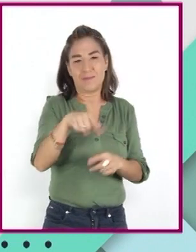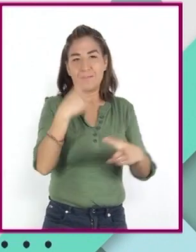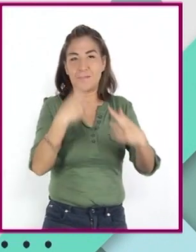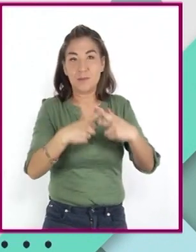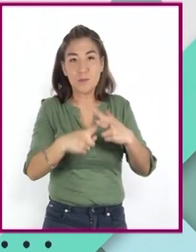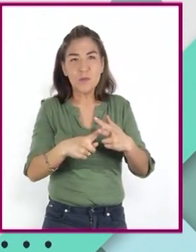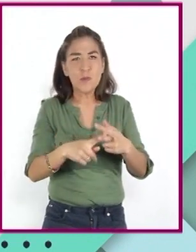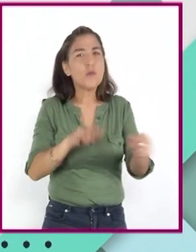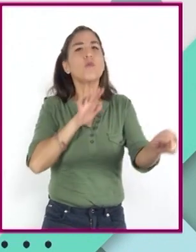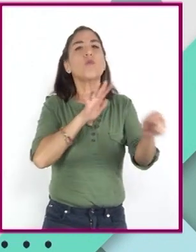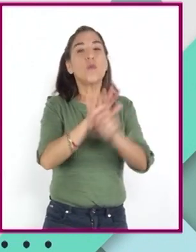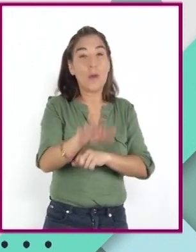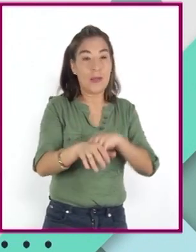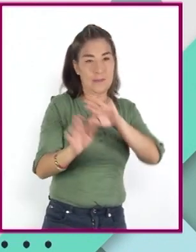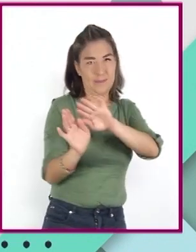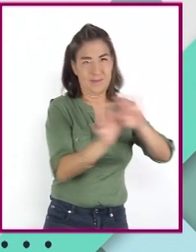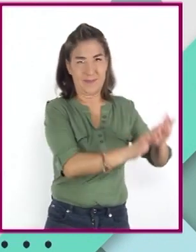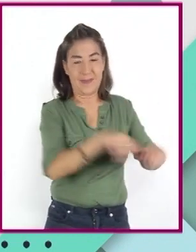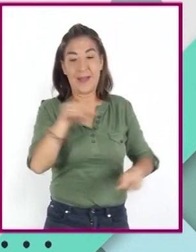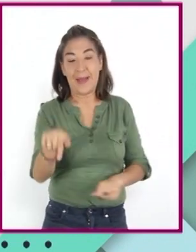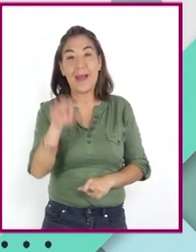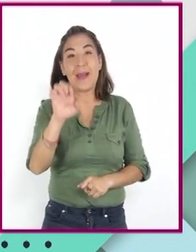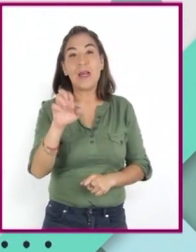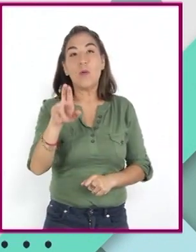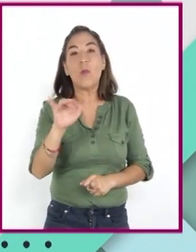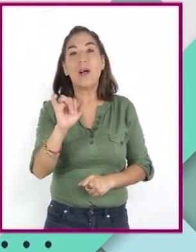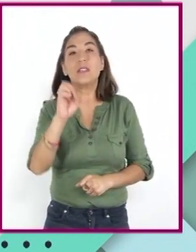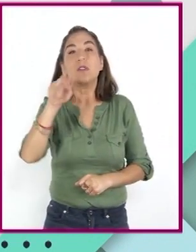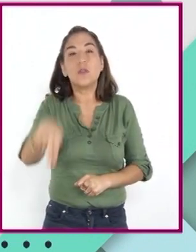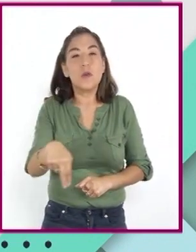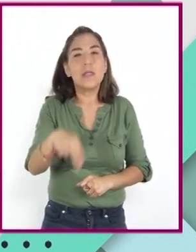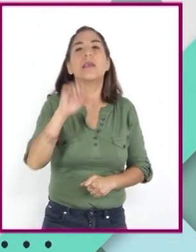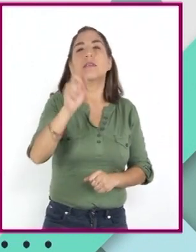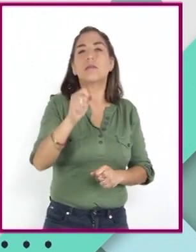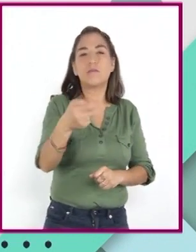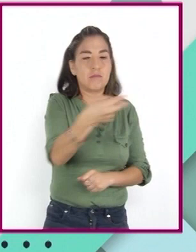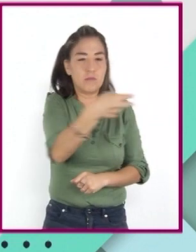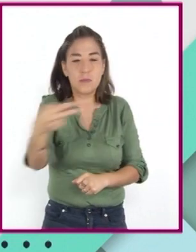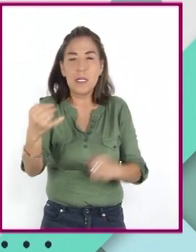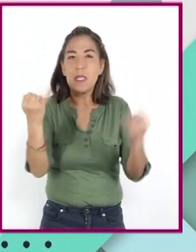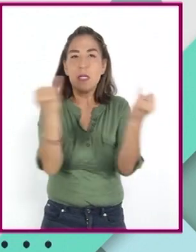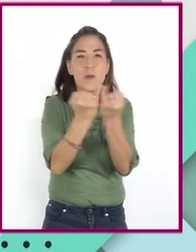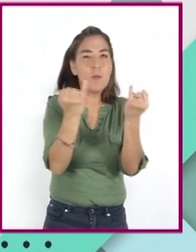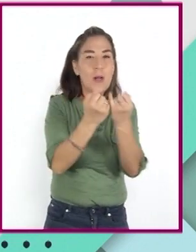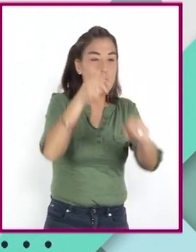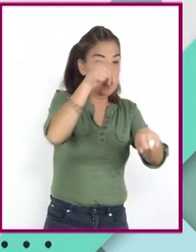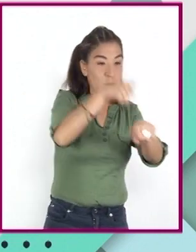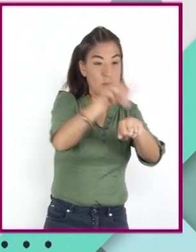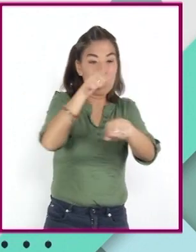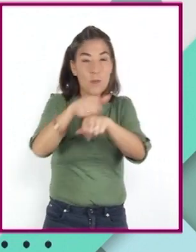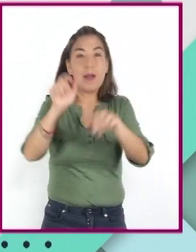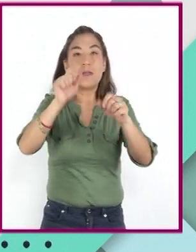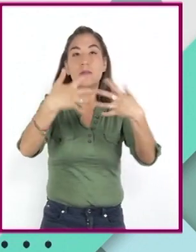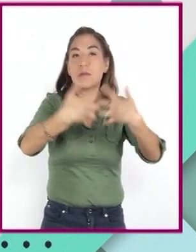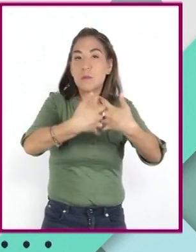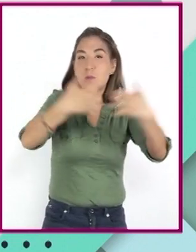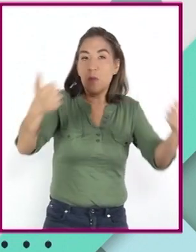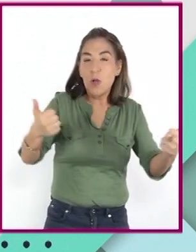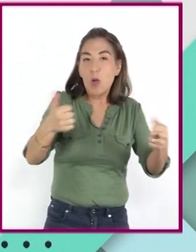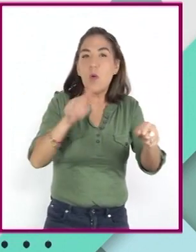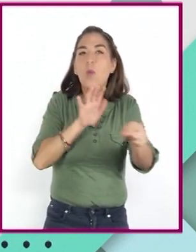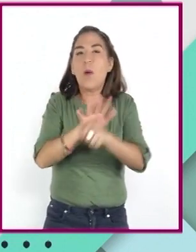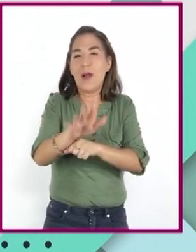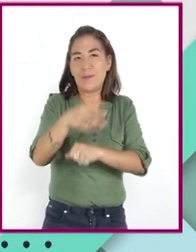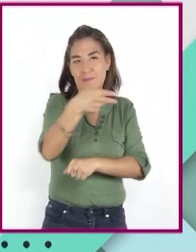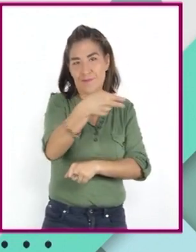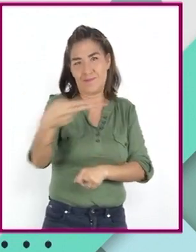Y una ecuación es una igualdad entre dos expresiones separadas por el signo